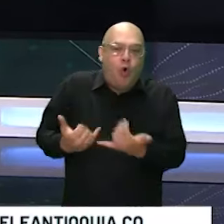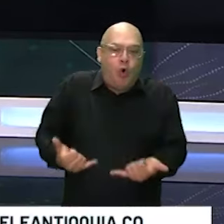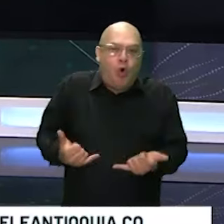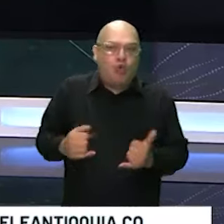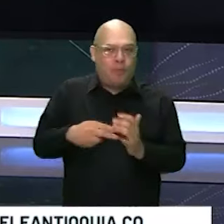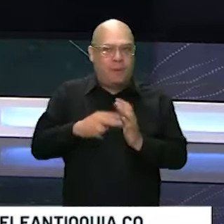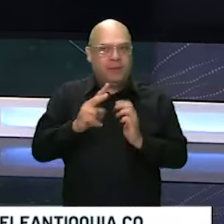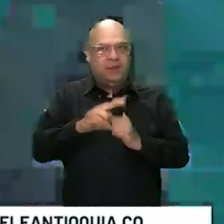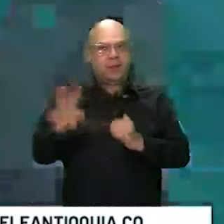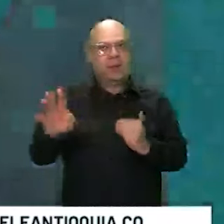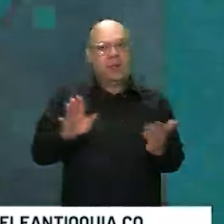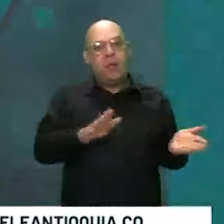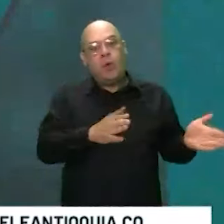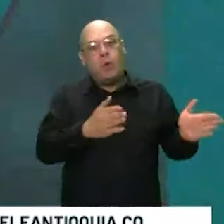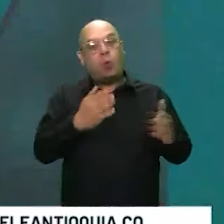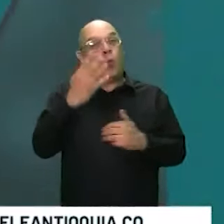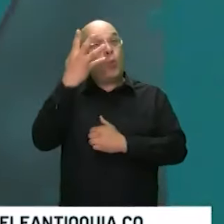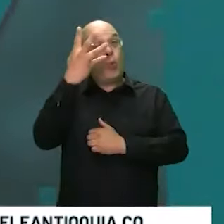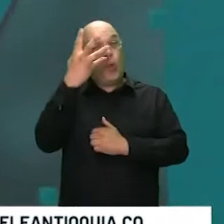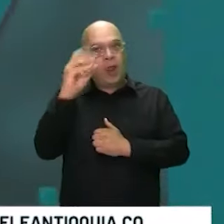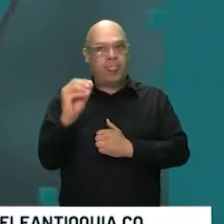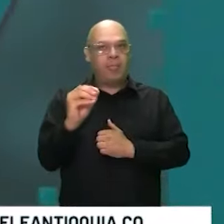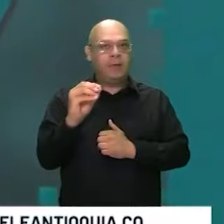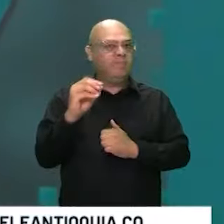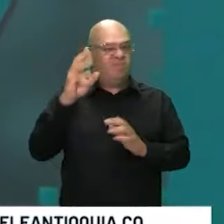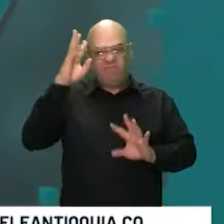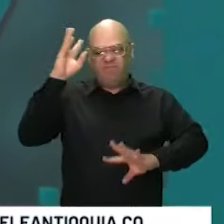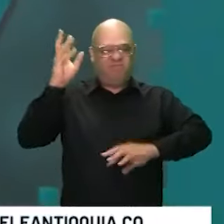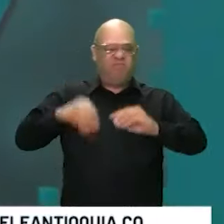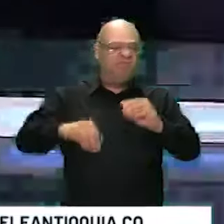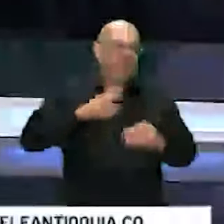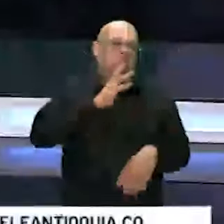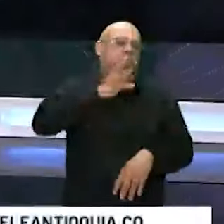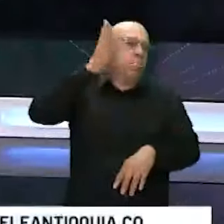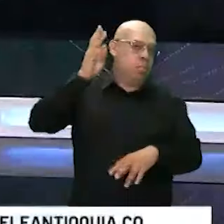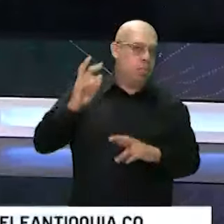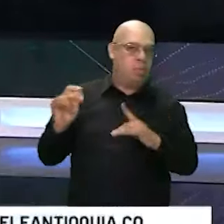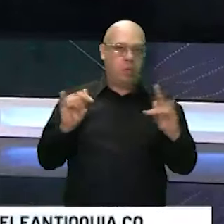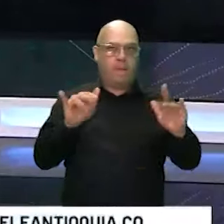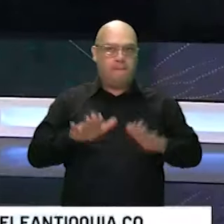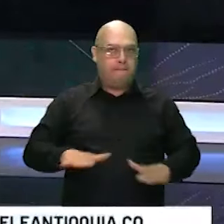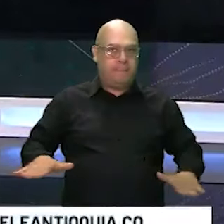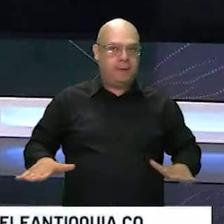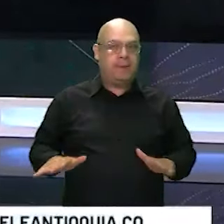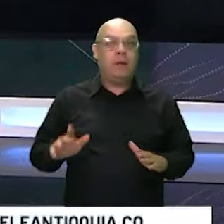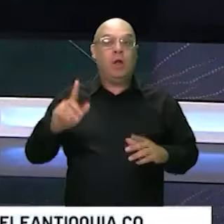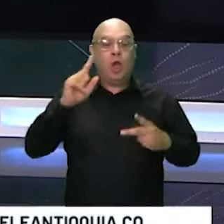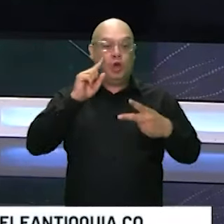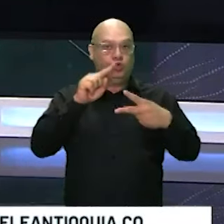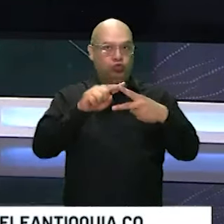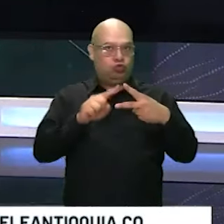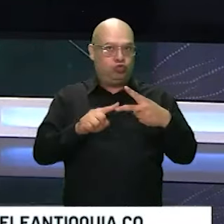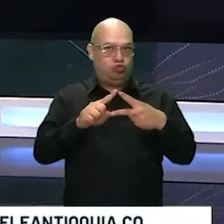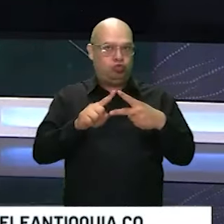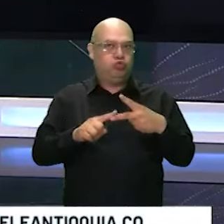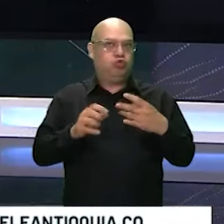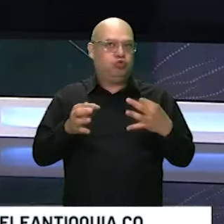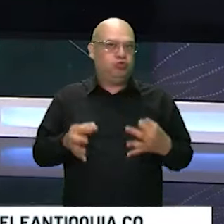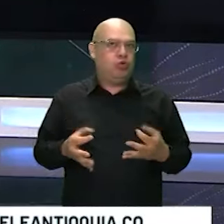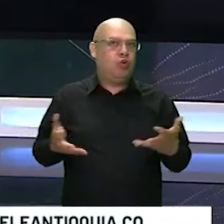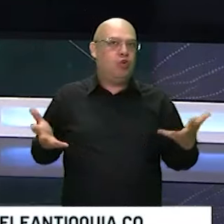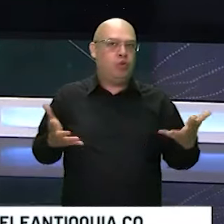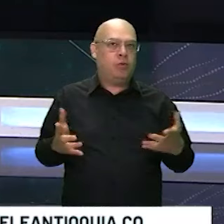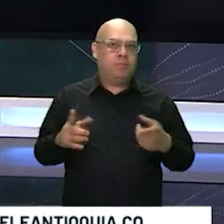40 violaciones al cese al fuego en este departamento. Si lo miramos, tenemos dos subregiones puntualmente. Estamos hablando